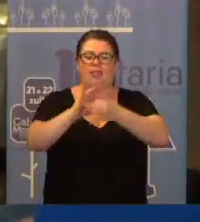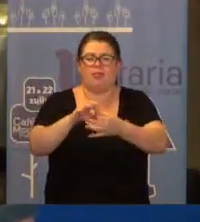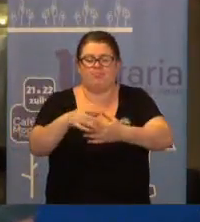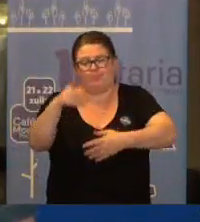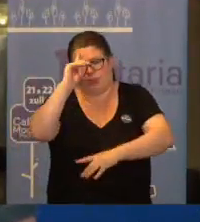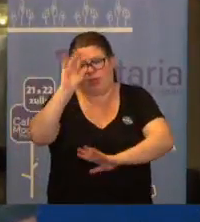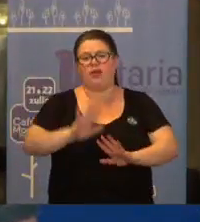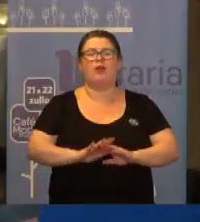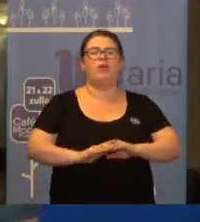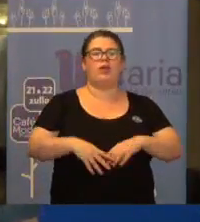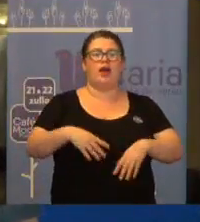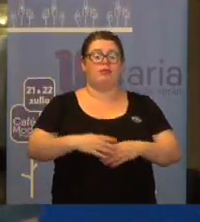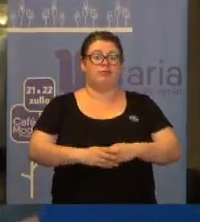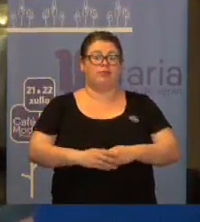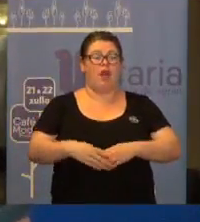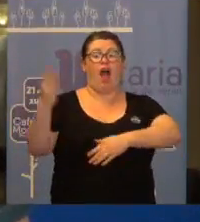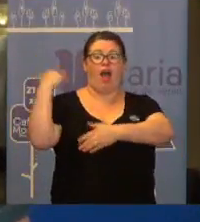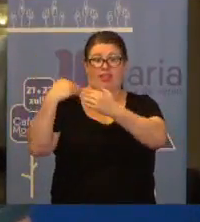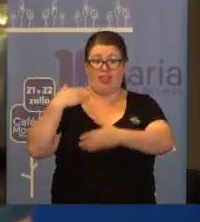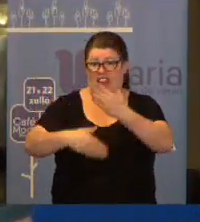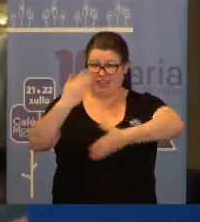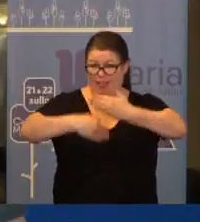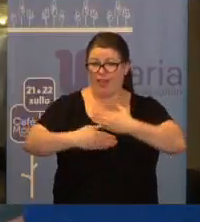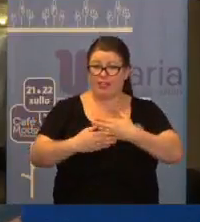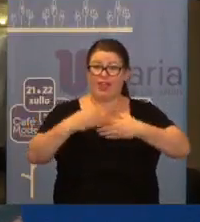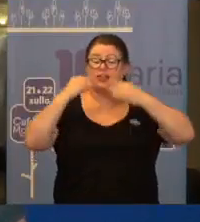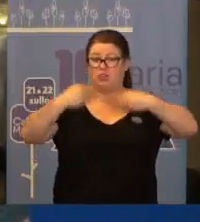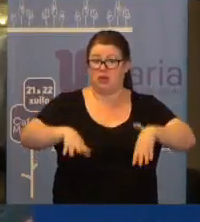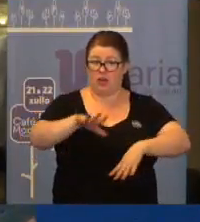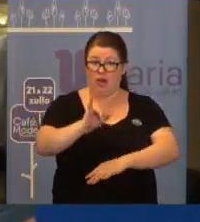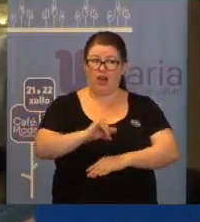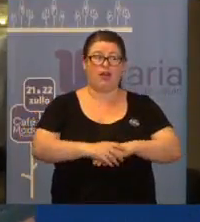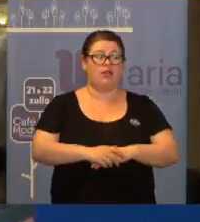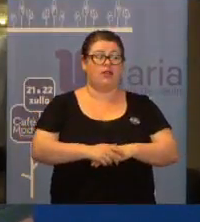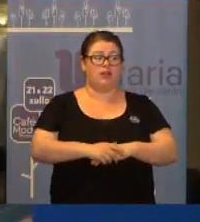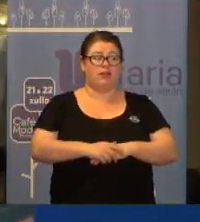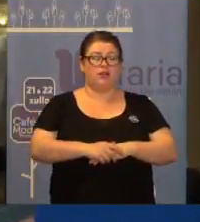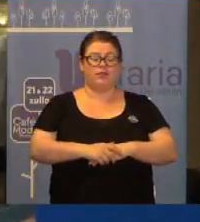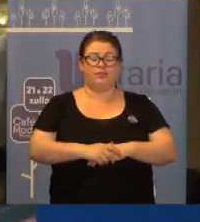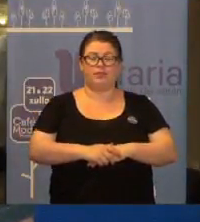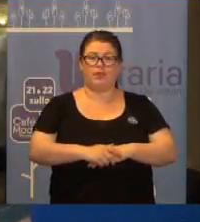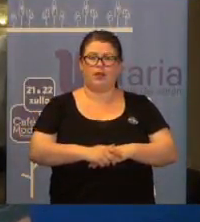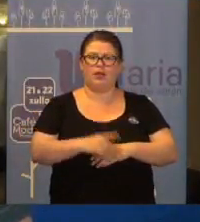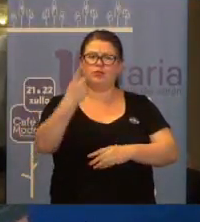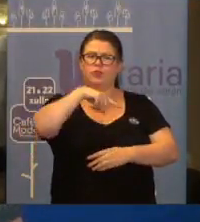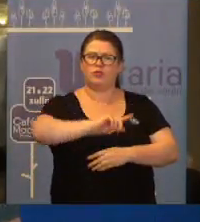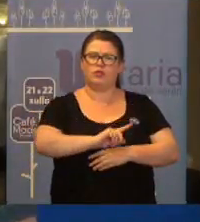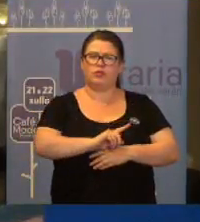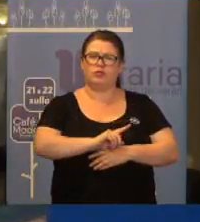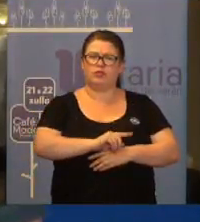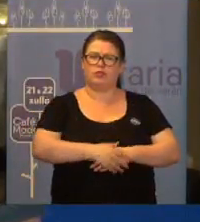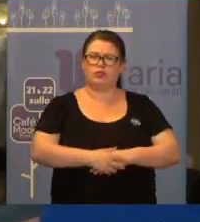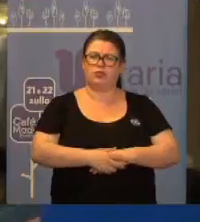ciclo histórico que acabou. Quero dicir, o dito ao revés, que o que estamos é ante